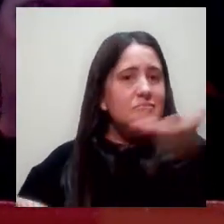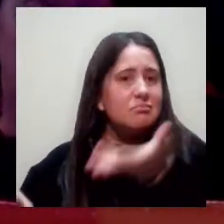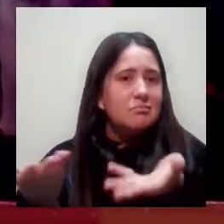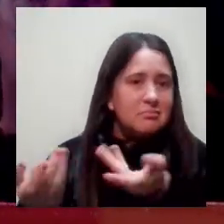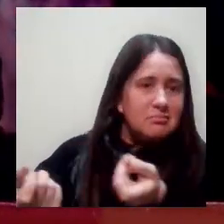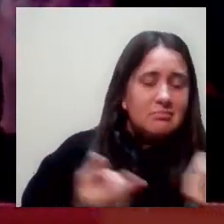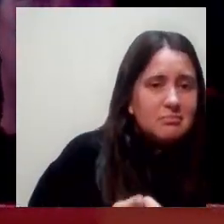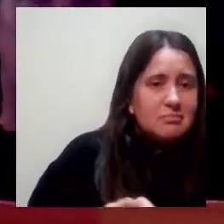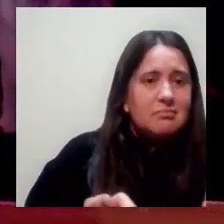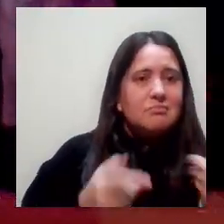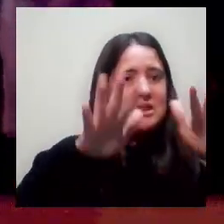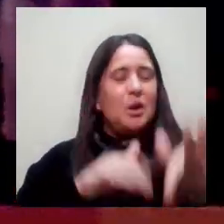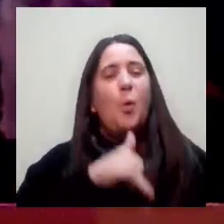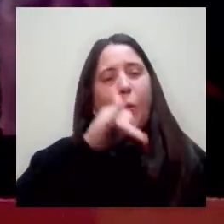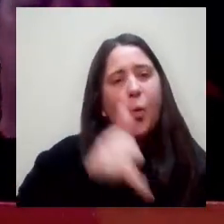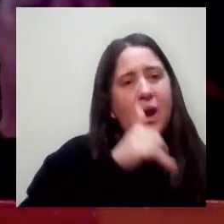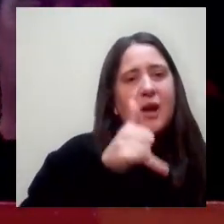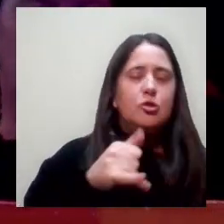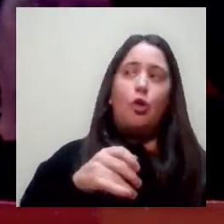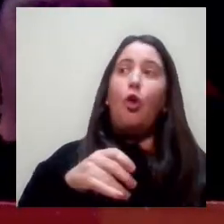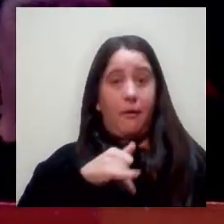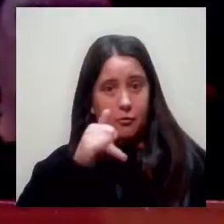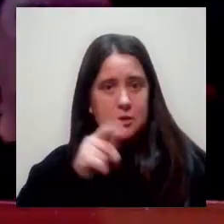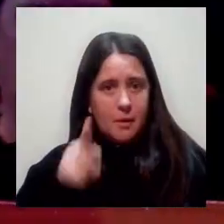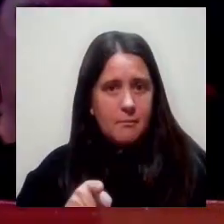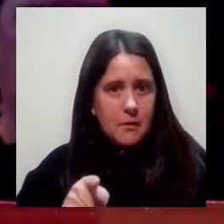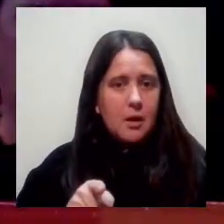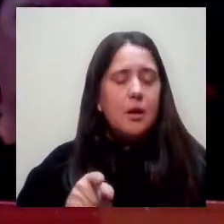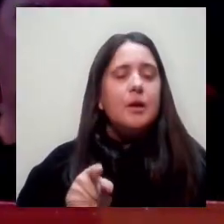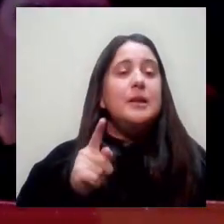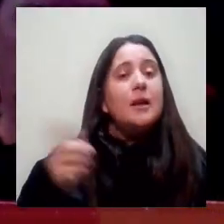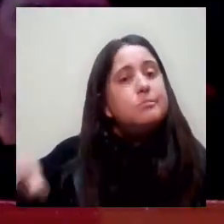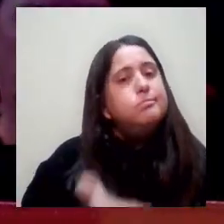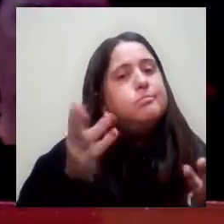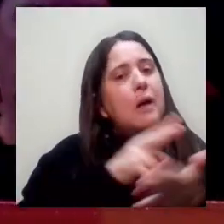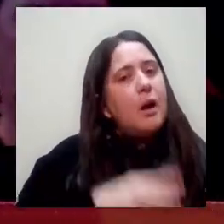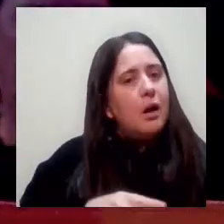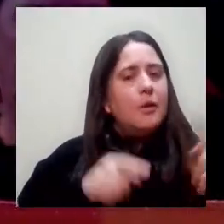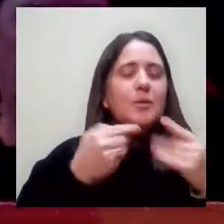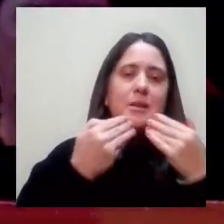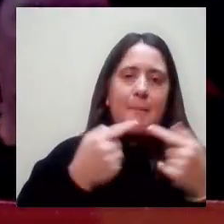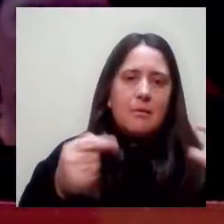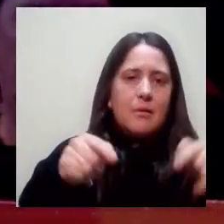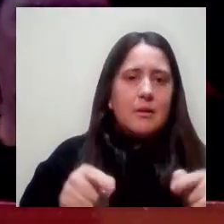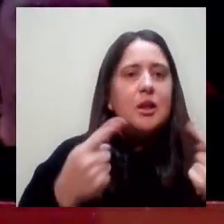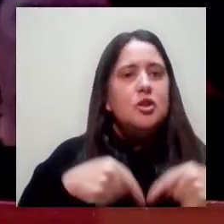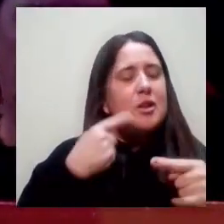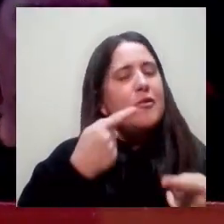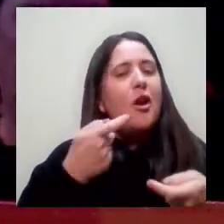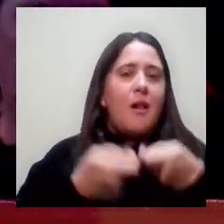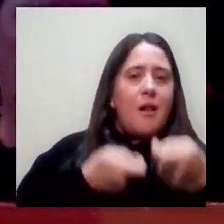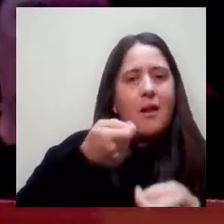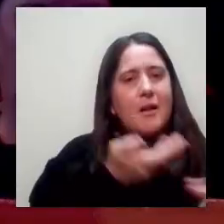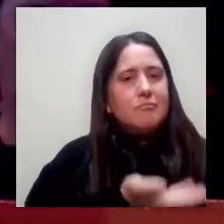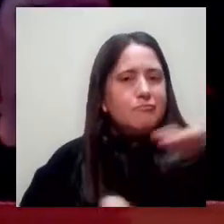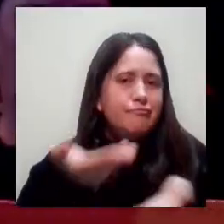Los textos de cuentos, los de información, y así promover la lectura a partir de esos materiales. Entonces ahí voy combinando lo que es el